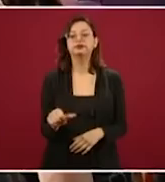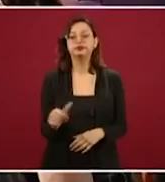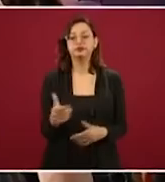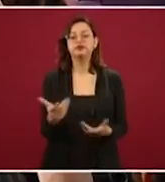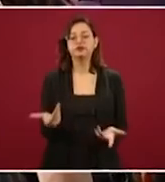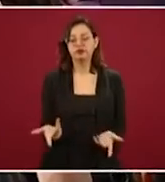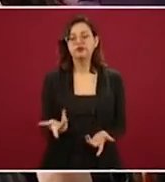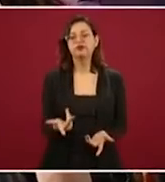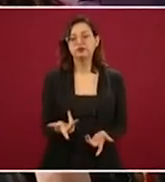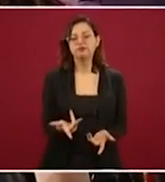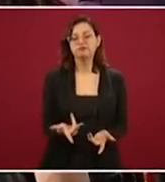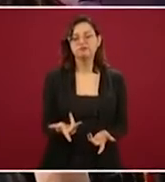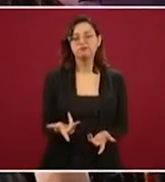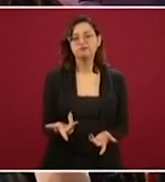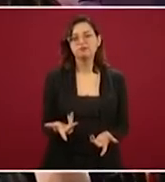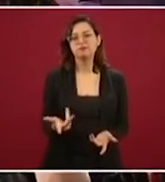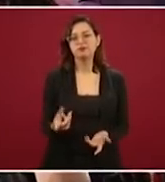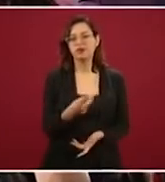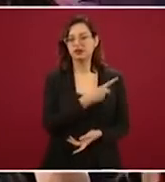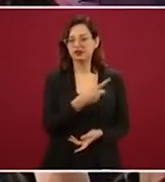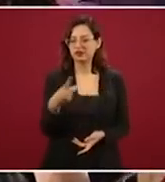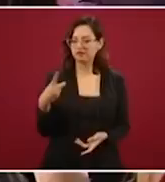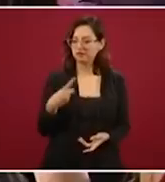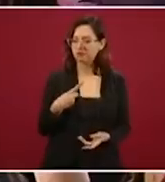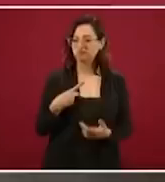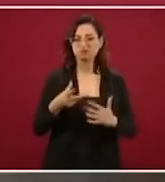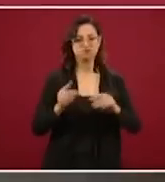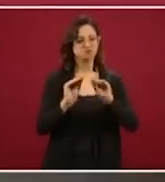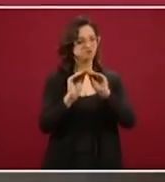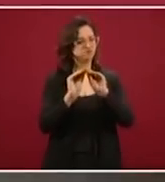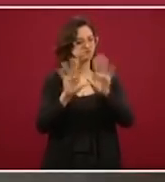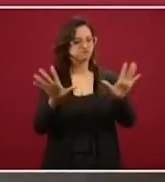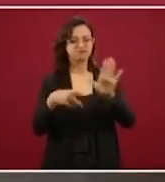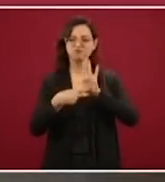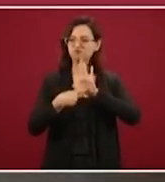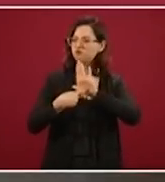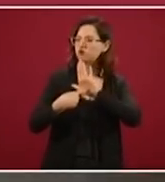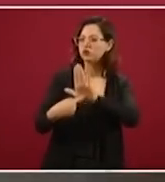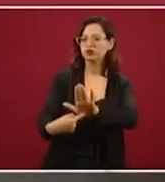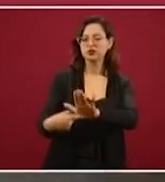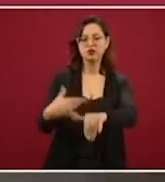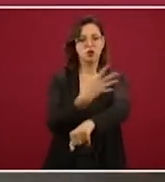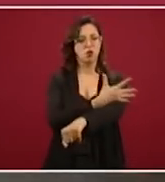tenemos que hablar con toda la claridad,